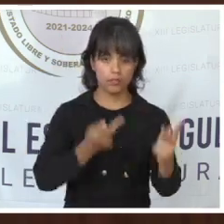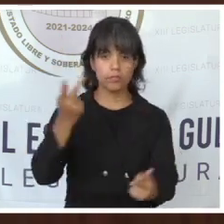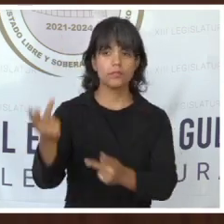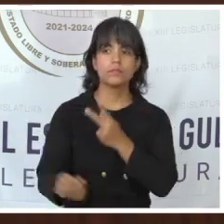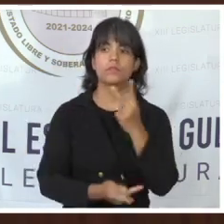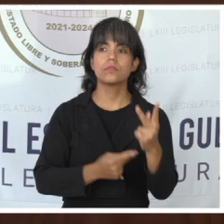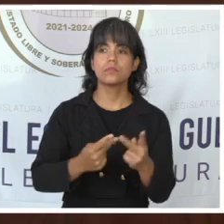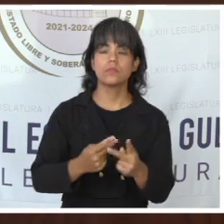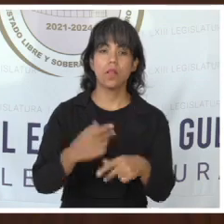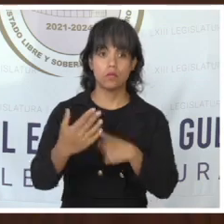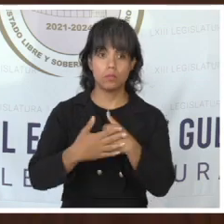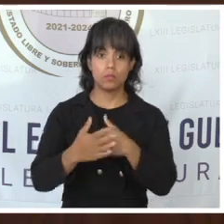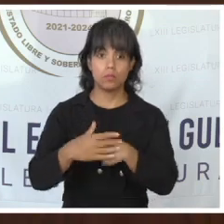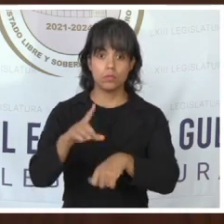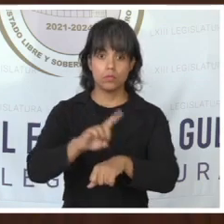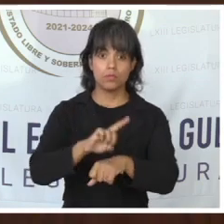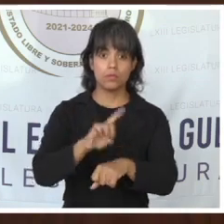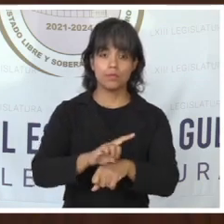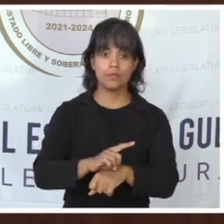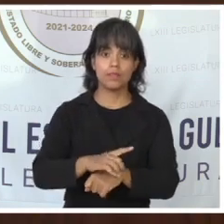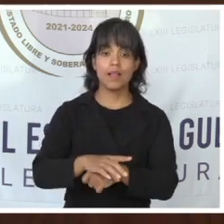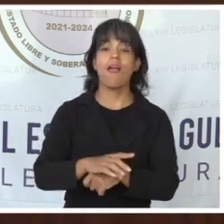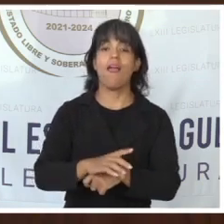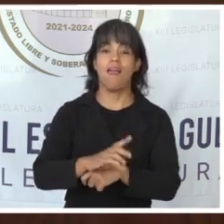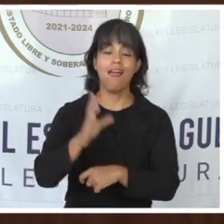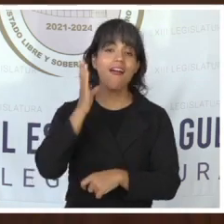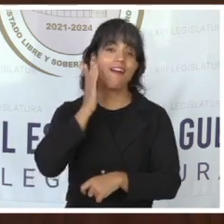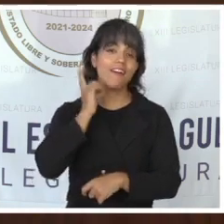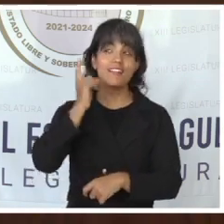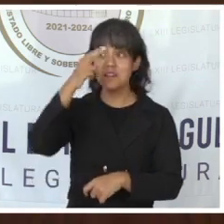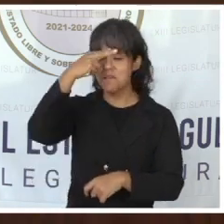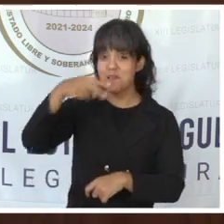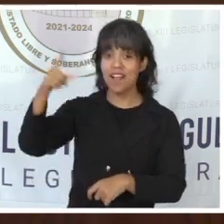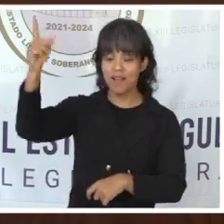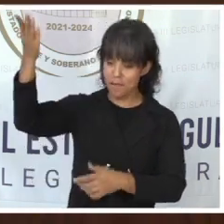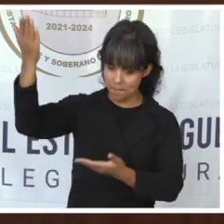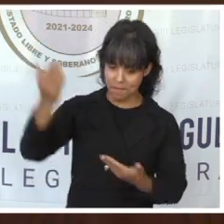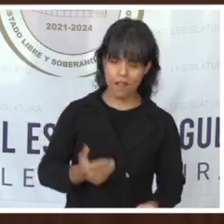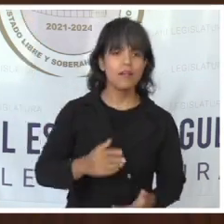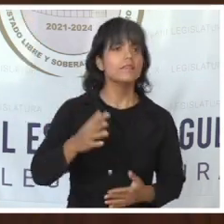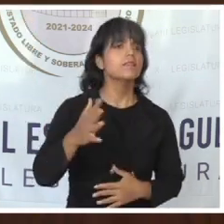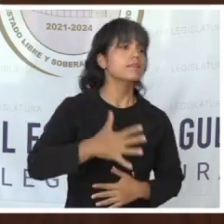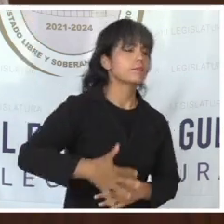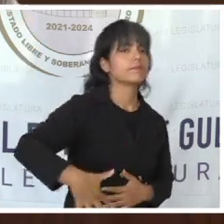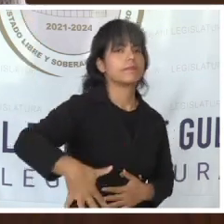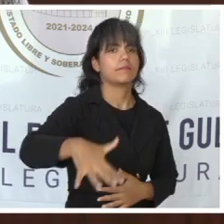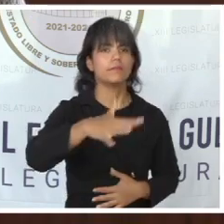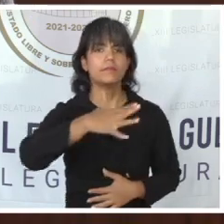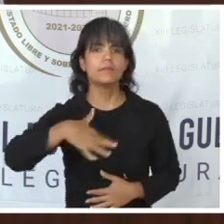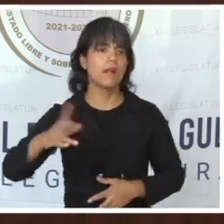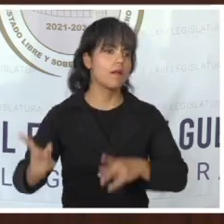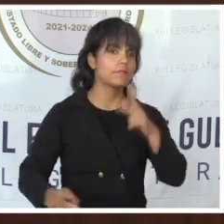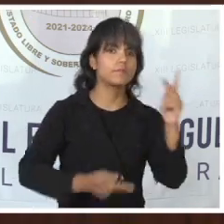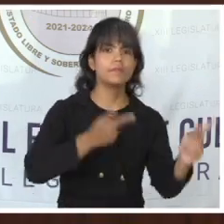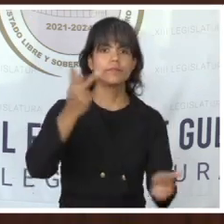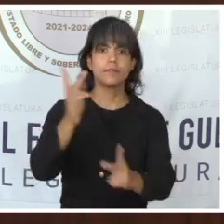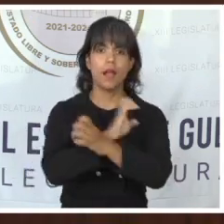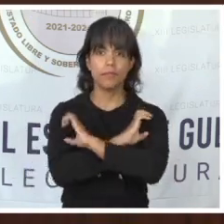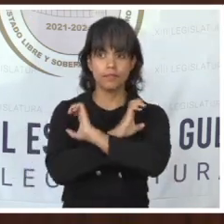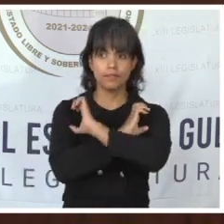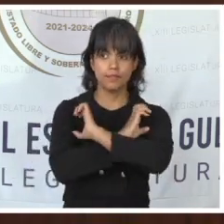Comienza en un par de días el Congreso de la Unión a recorrer nuestro estado para hacer una consulta en materia